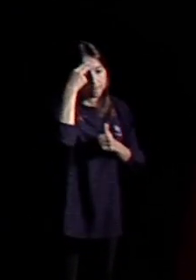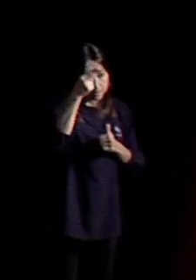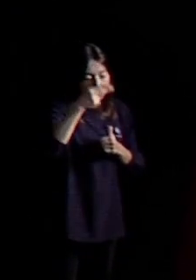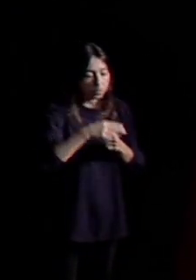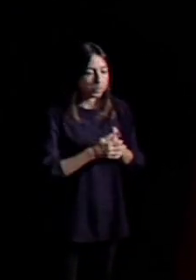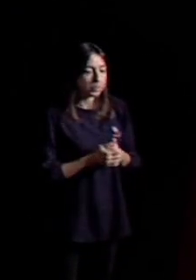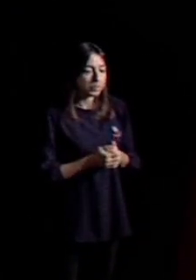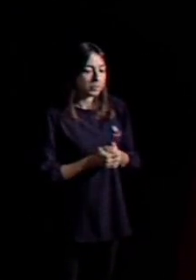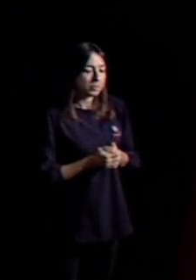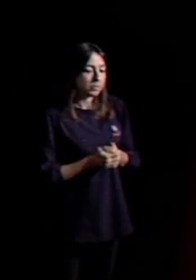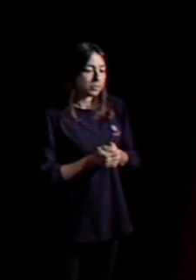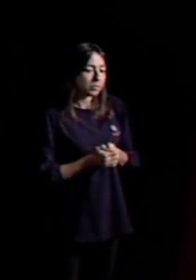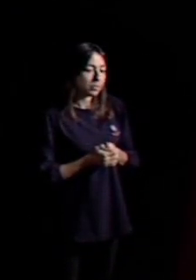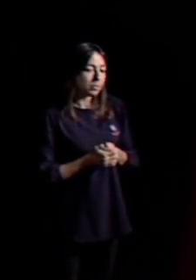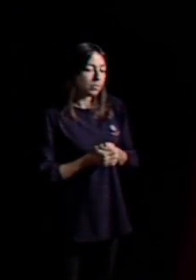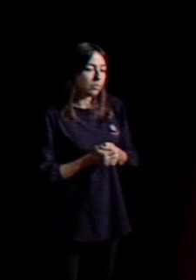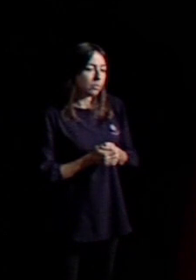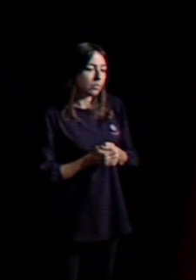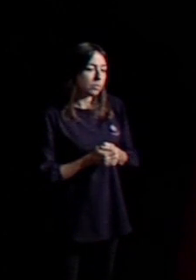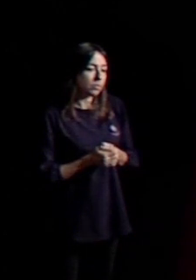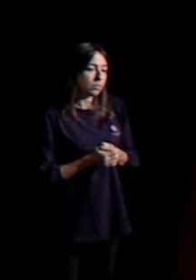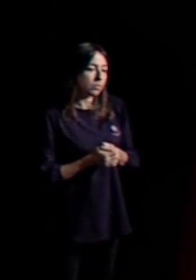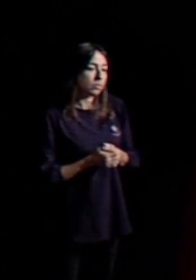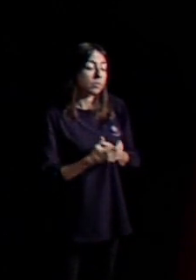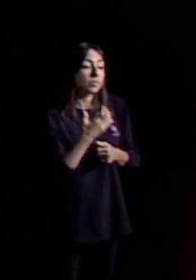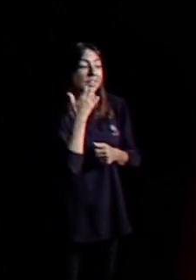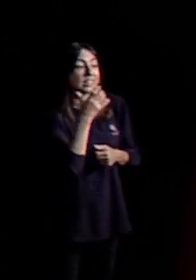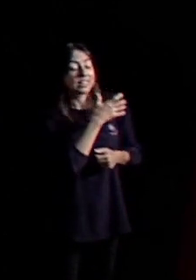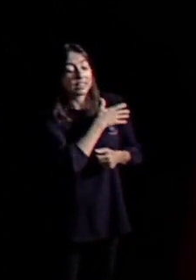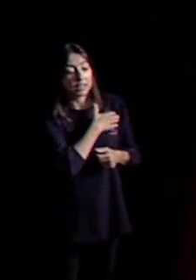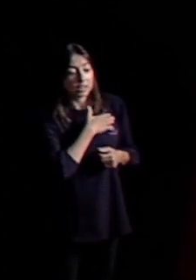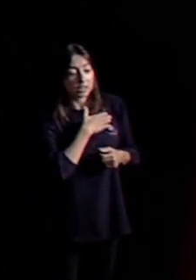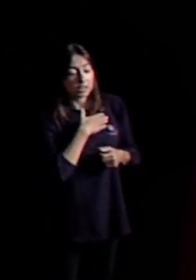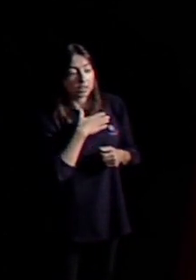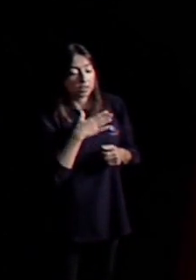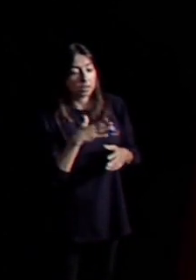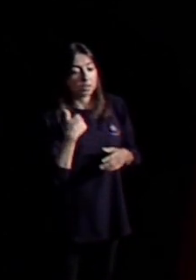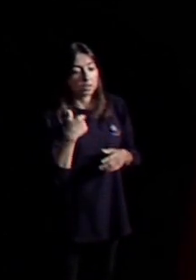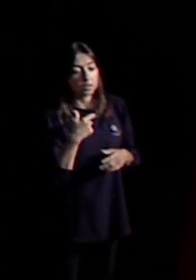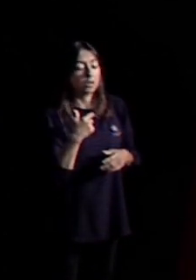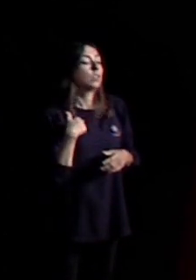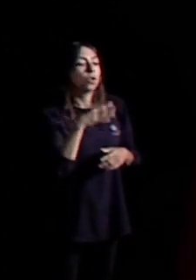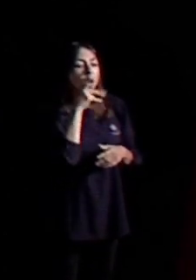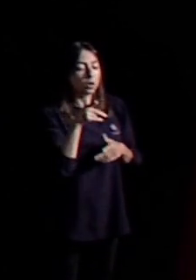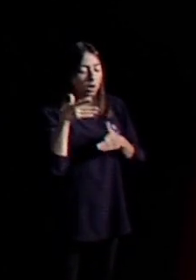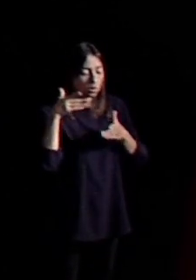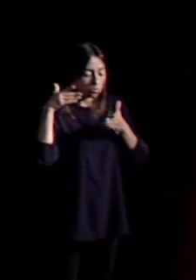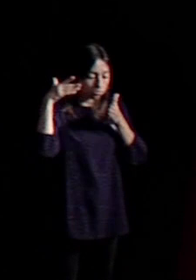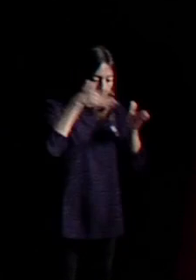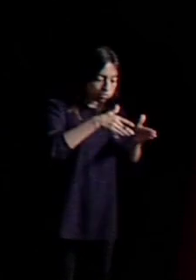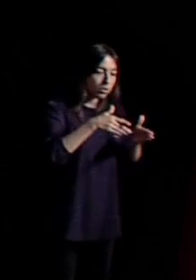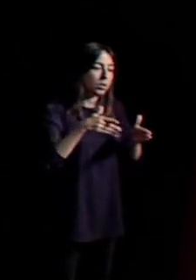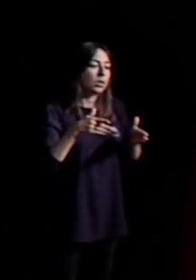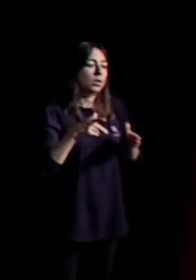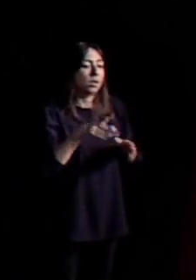Si queremos y voy ya al meollo de la cuestión porque veo